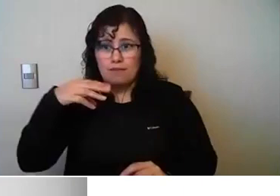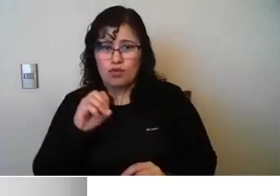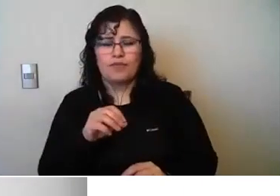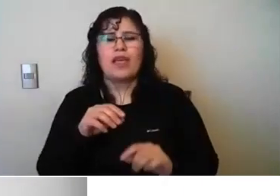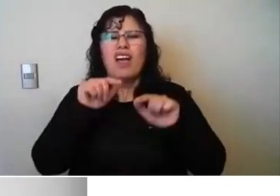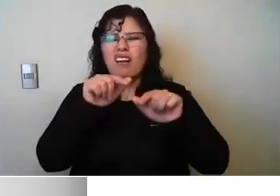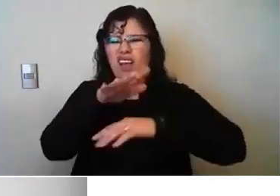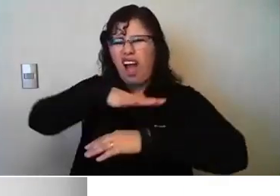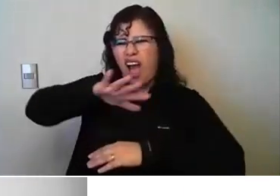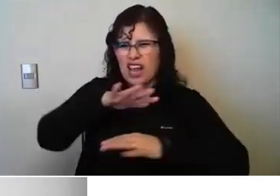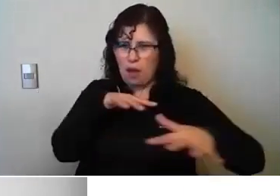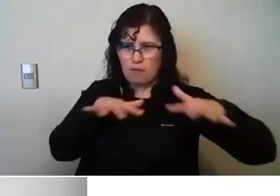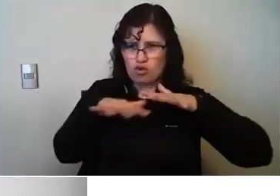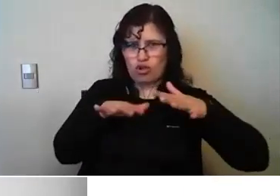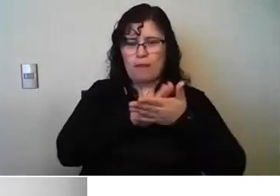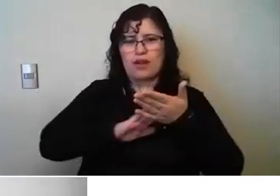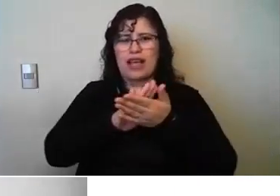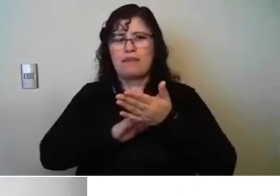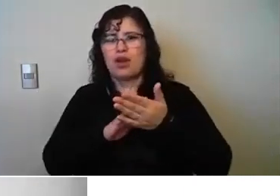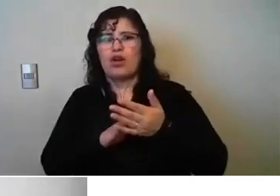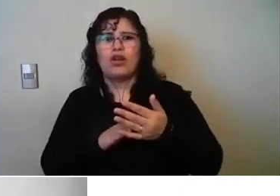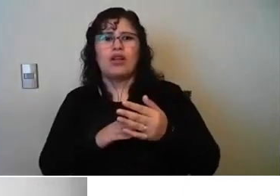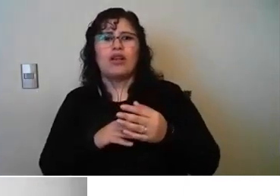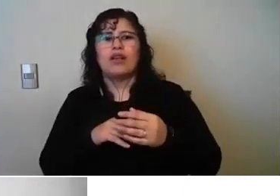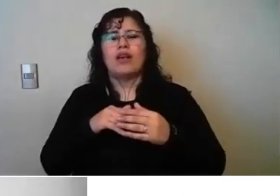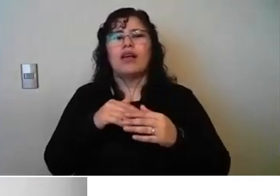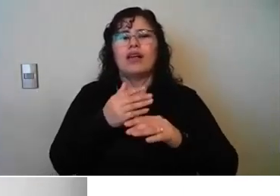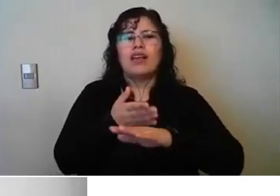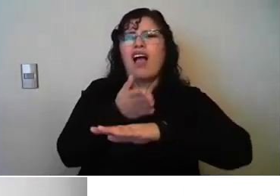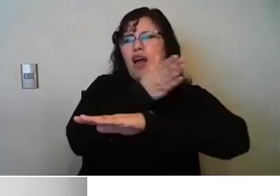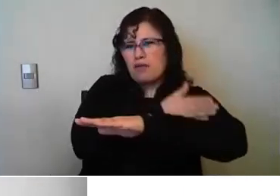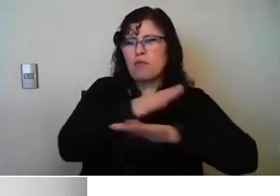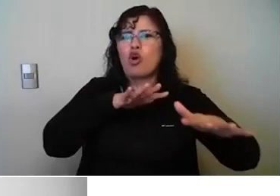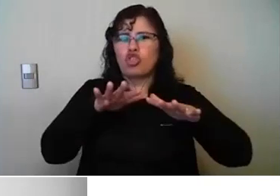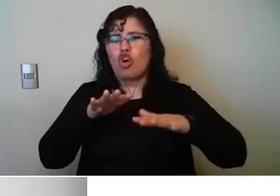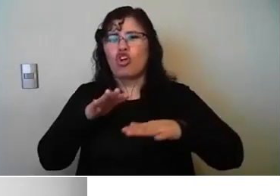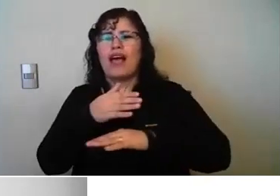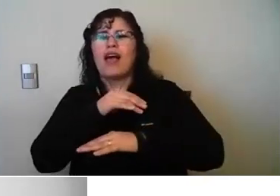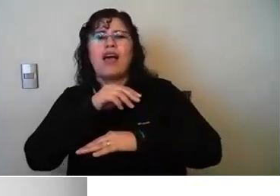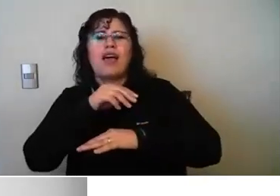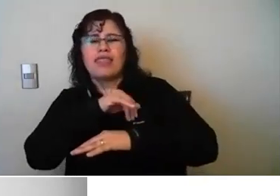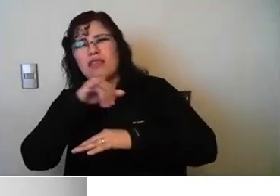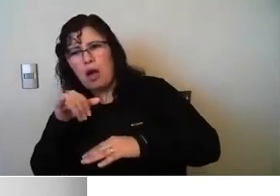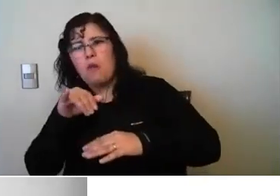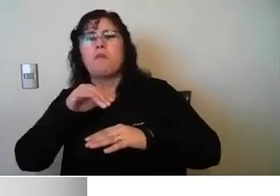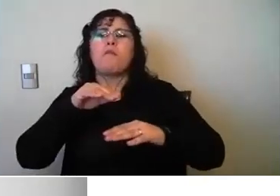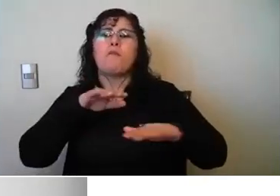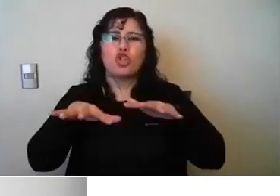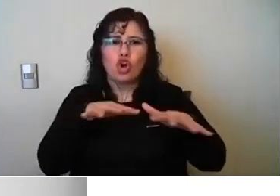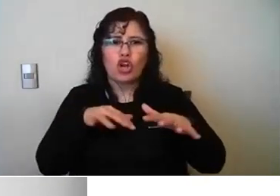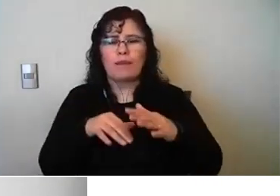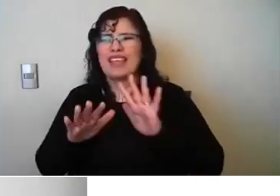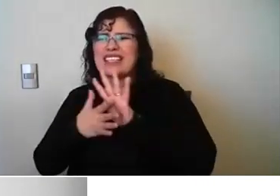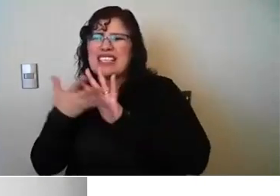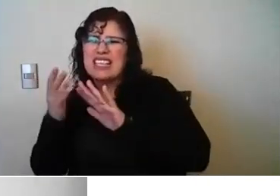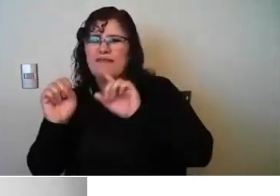motoras, ¿cierto? Ya sea suplementaria, premotora o motora primaria. Después la parte sensitiva primaria,